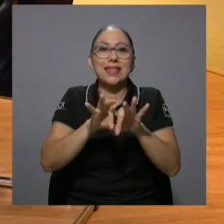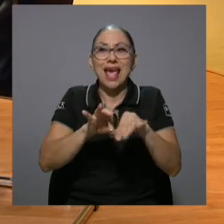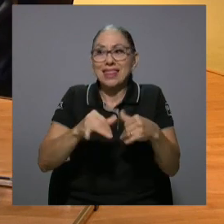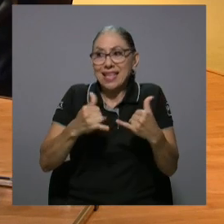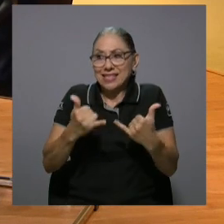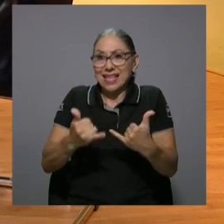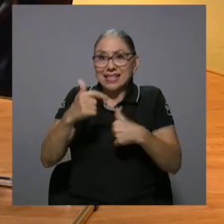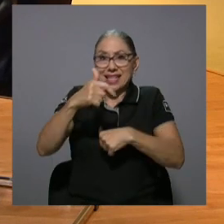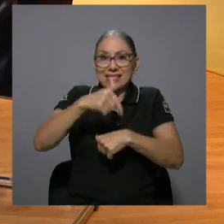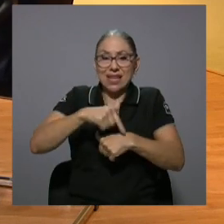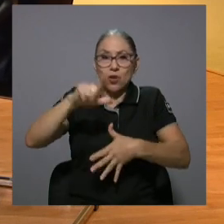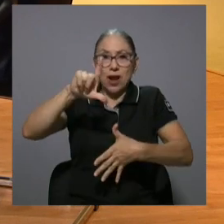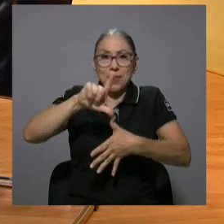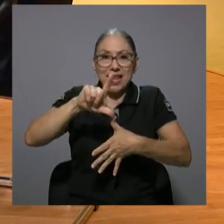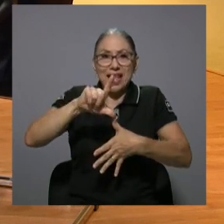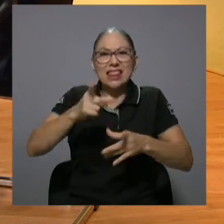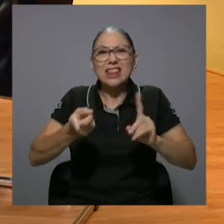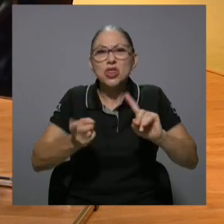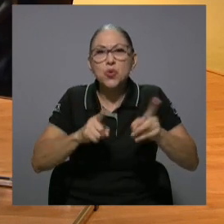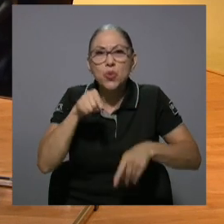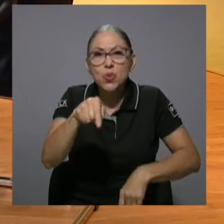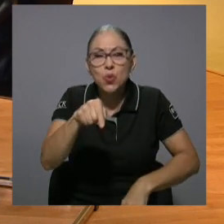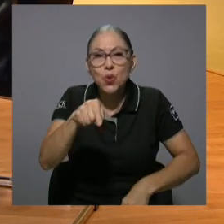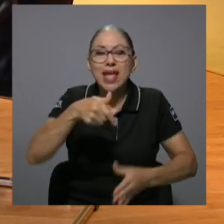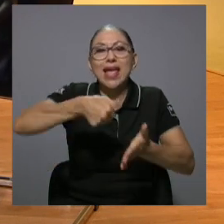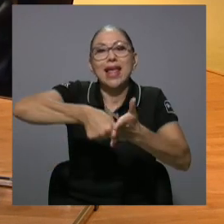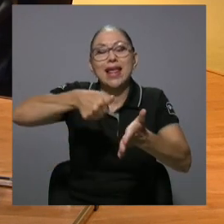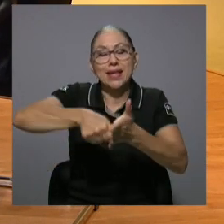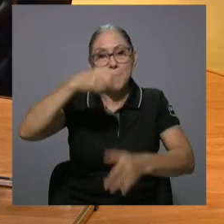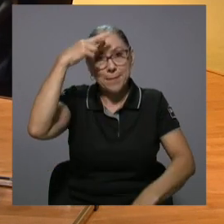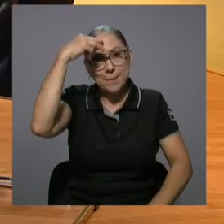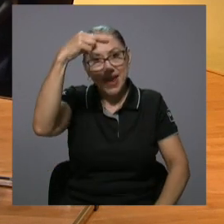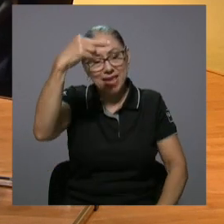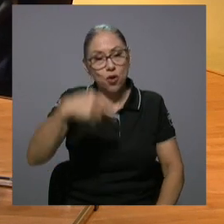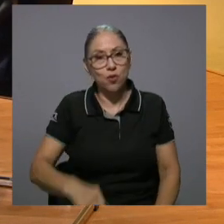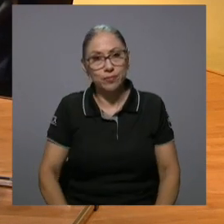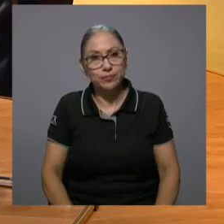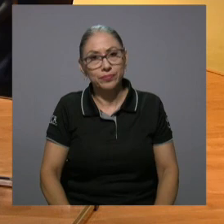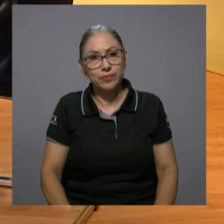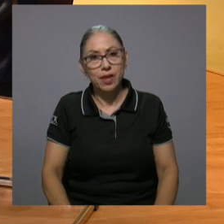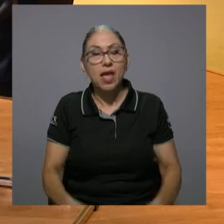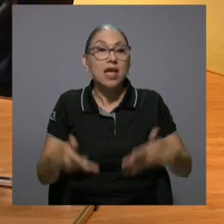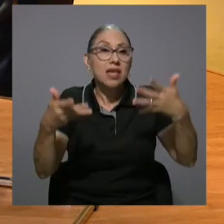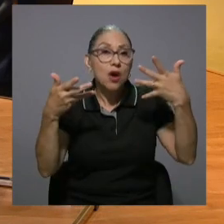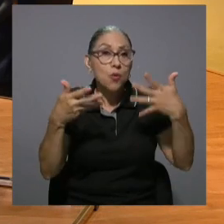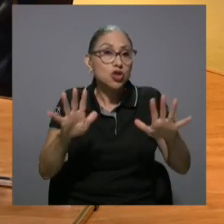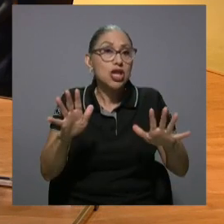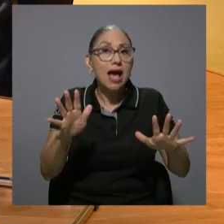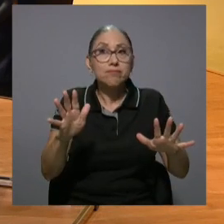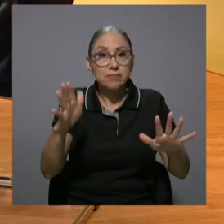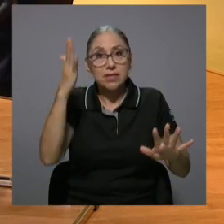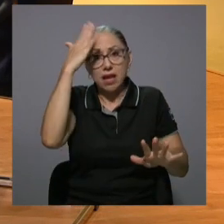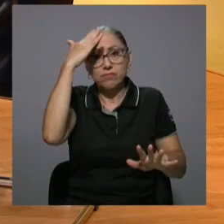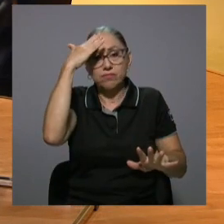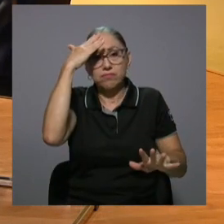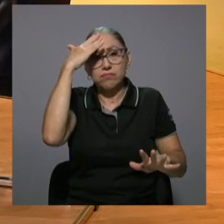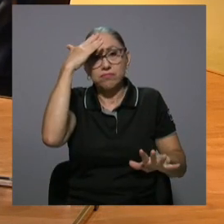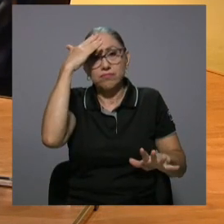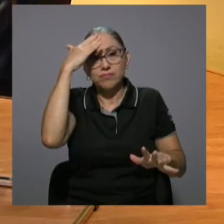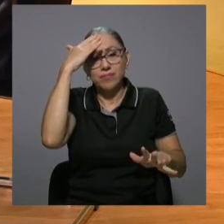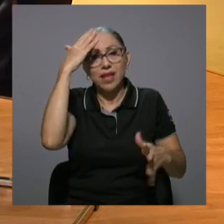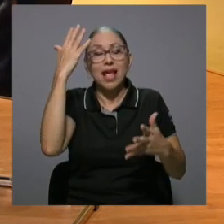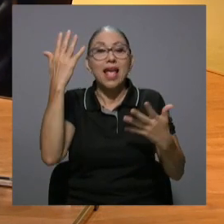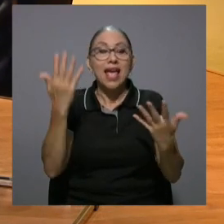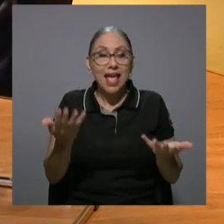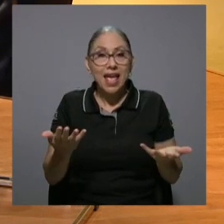América Latina, que son las de México, que como se ha puesto de manifiesto, pues la